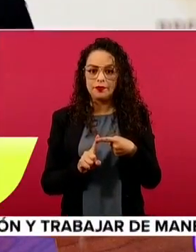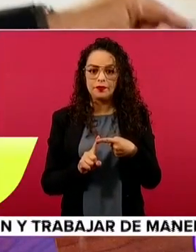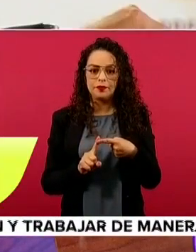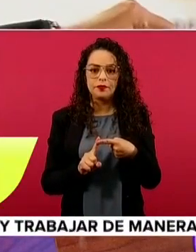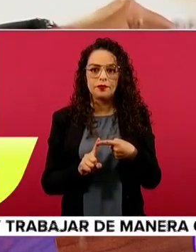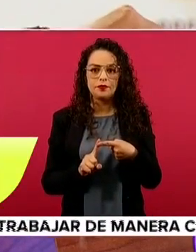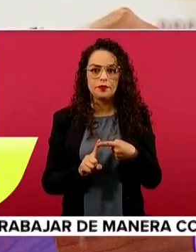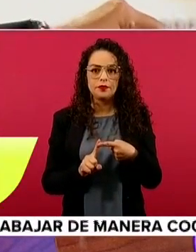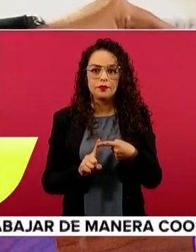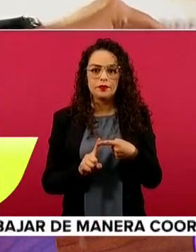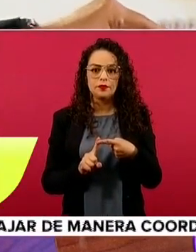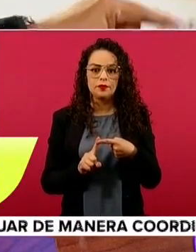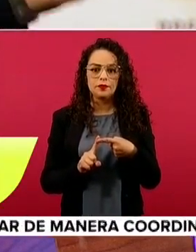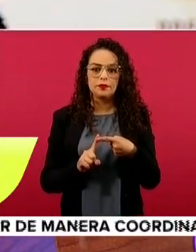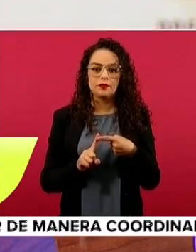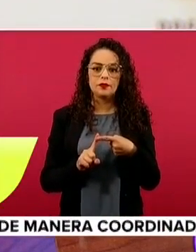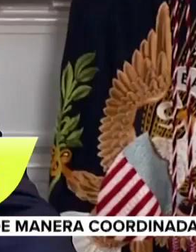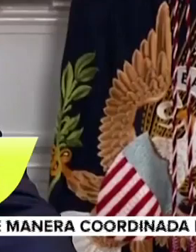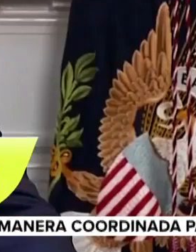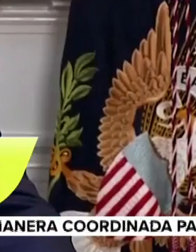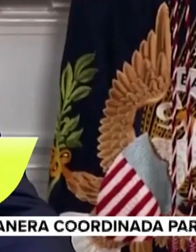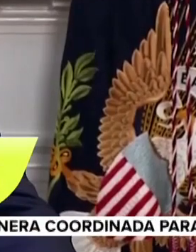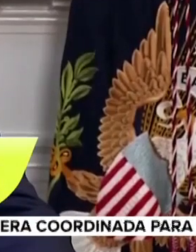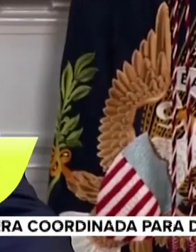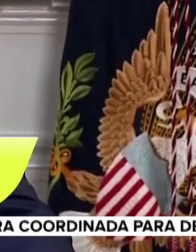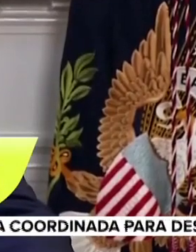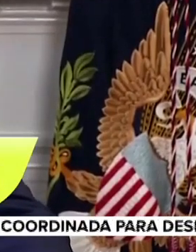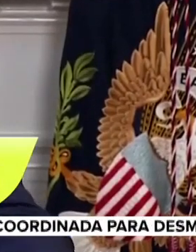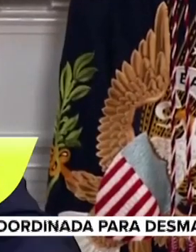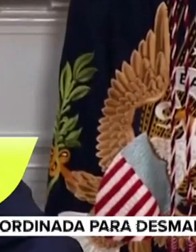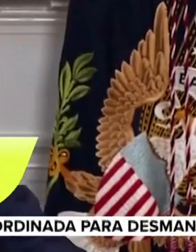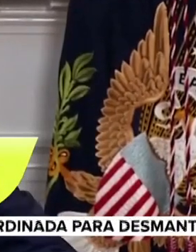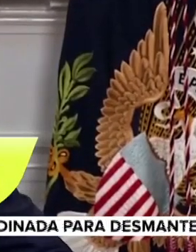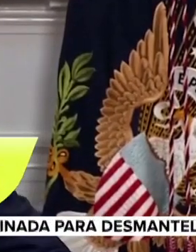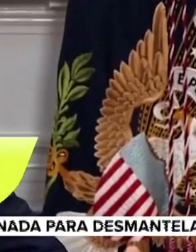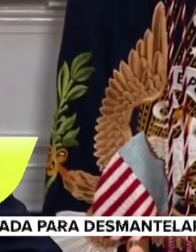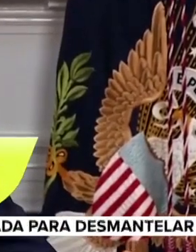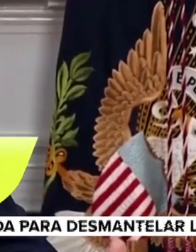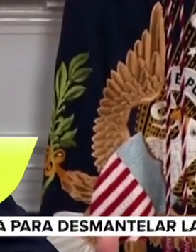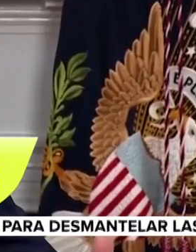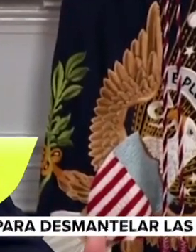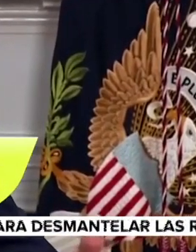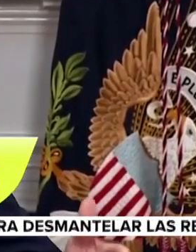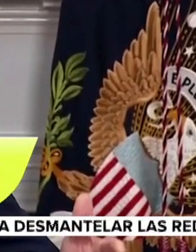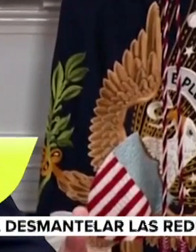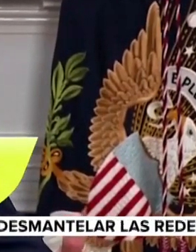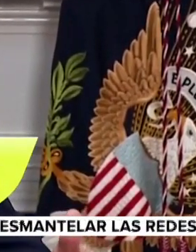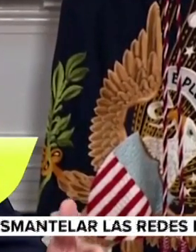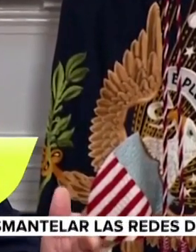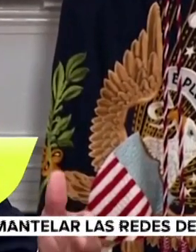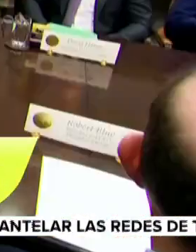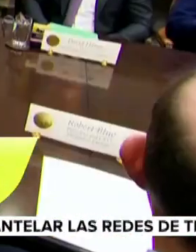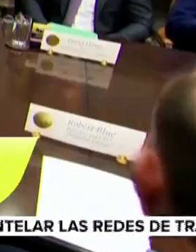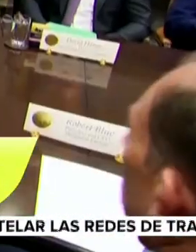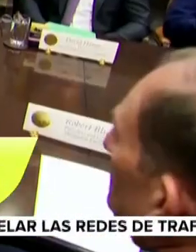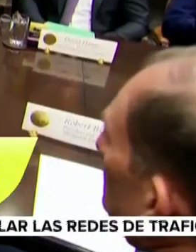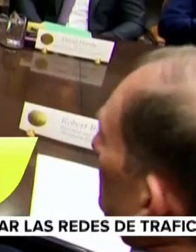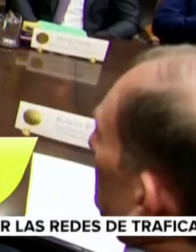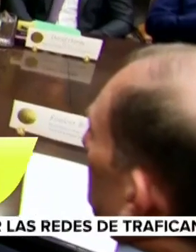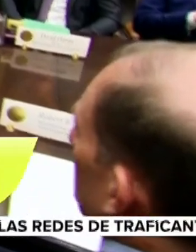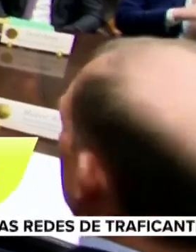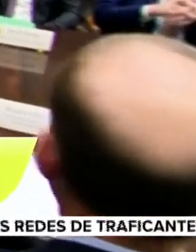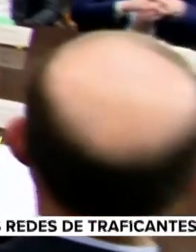suscribirán acuerdos muy importantes para ambas naciones. Dijo que previo al encuentro hay un muy buen ambiente y una relación de respeto entre ambos gobiernos y sus líderes.